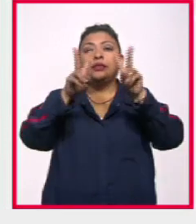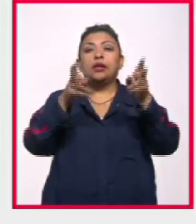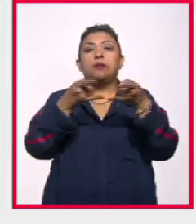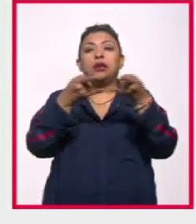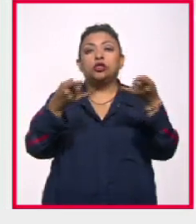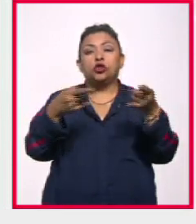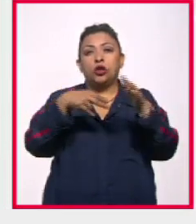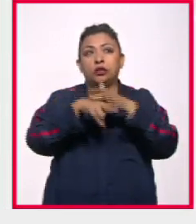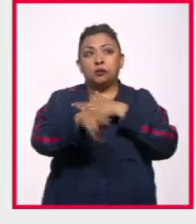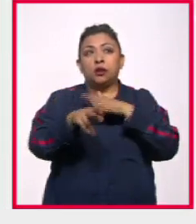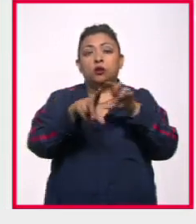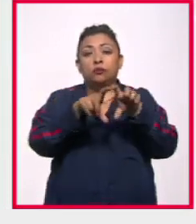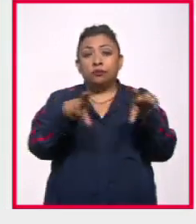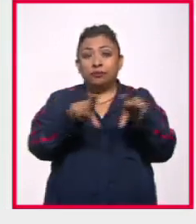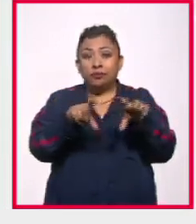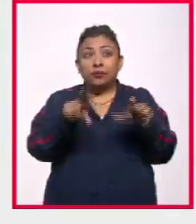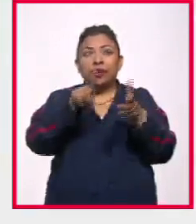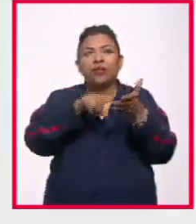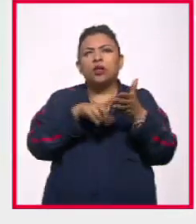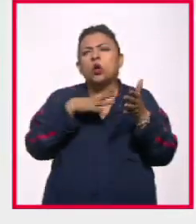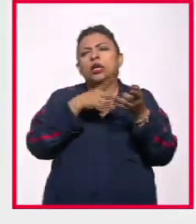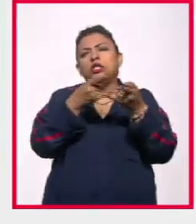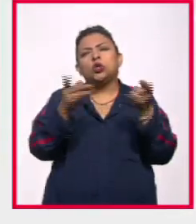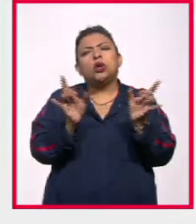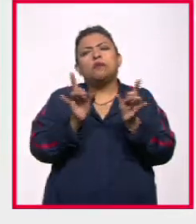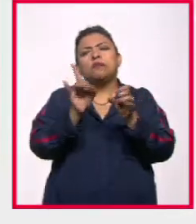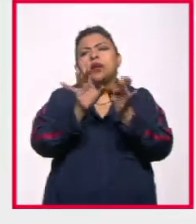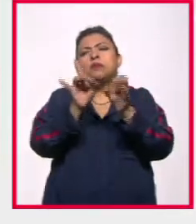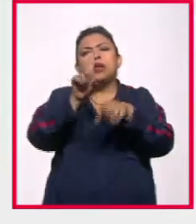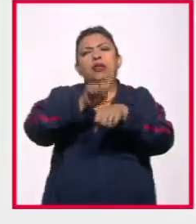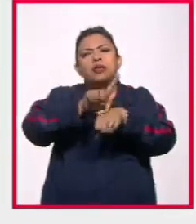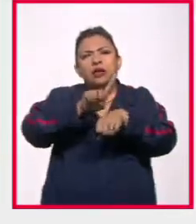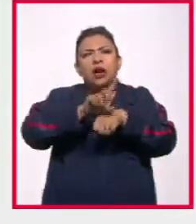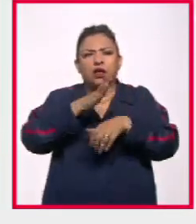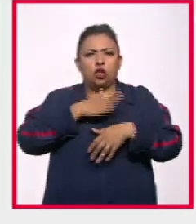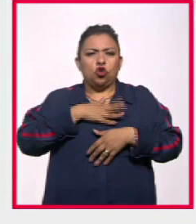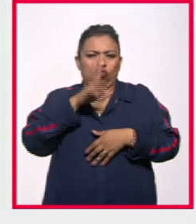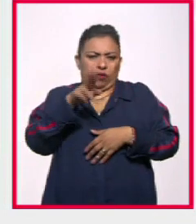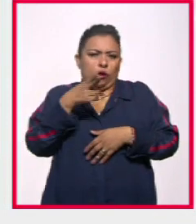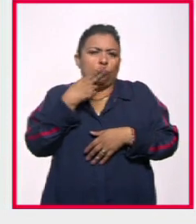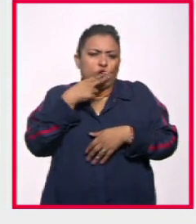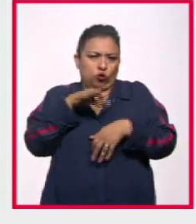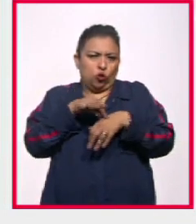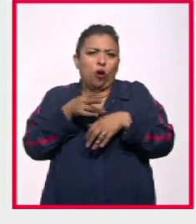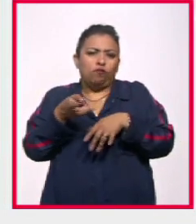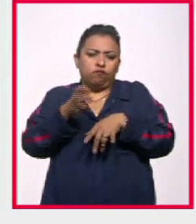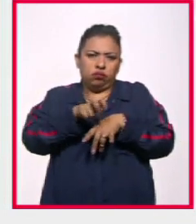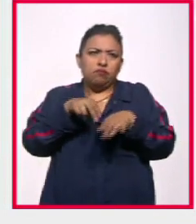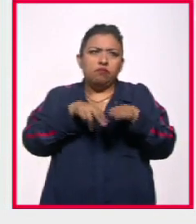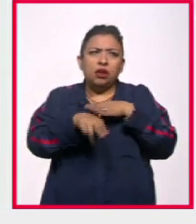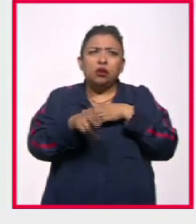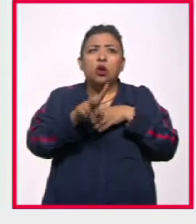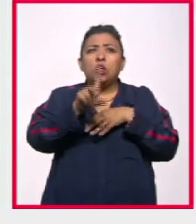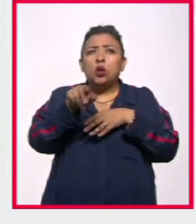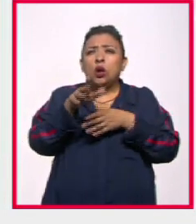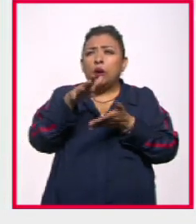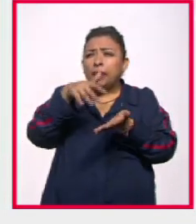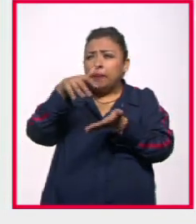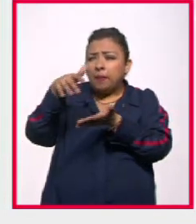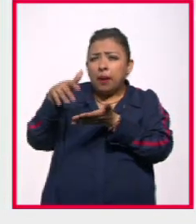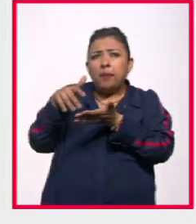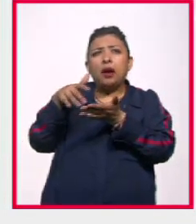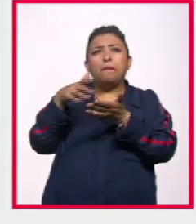Un texto en el que se entretejen crónicas cotidianas de la misma autora como viajera del Metro, con anécdotas recabadas de otros